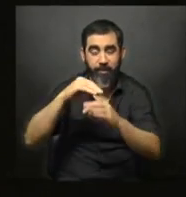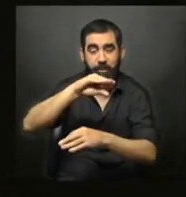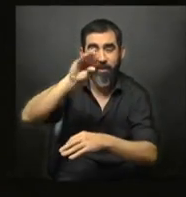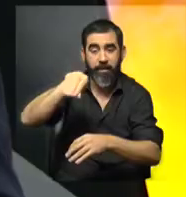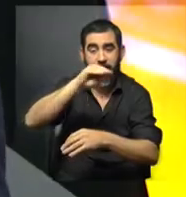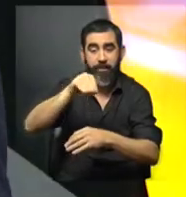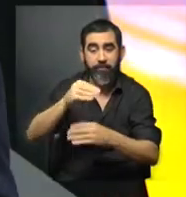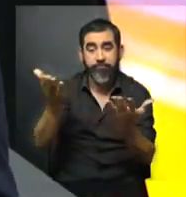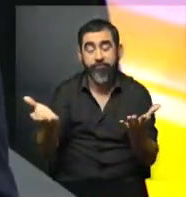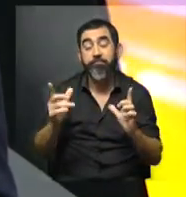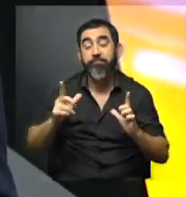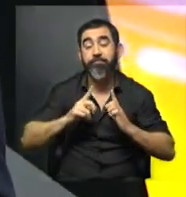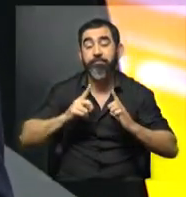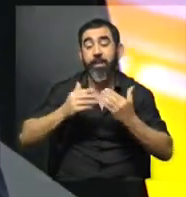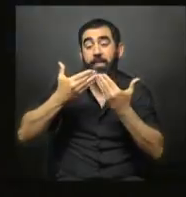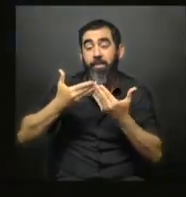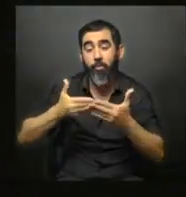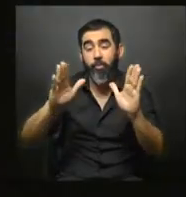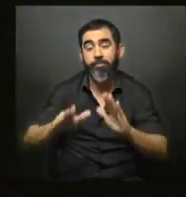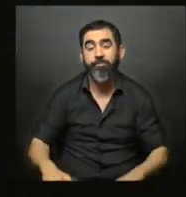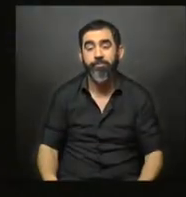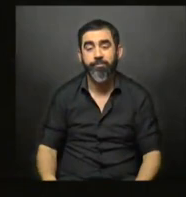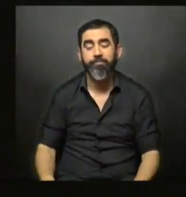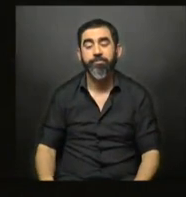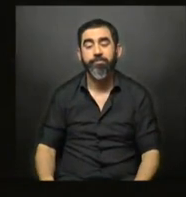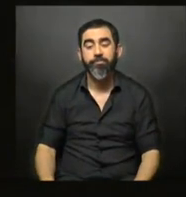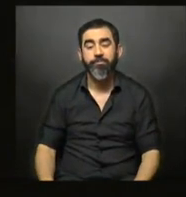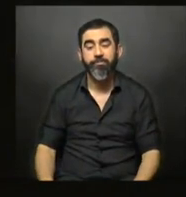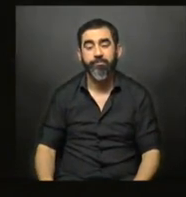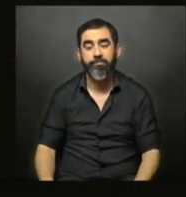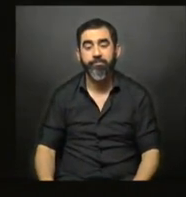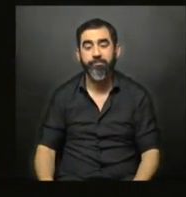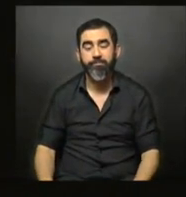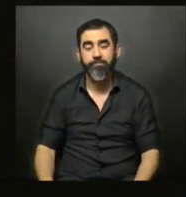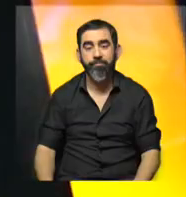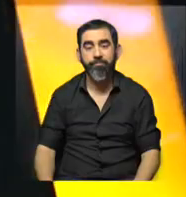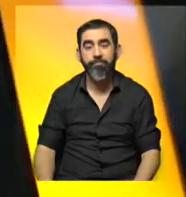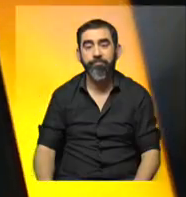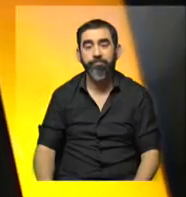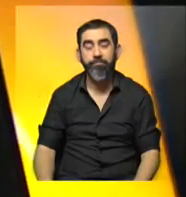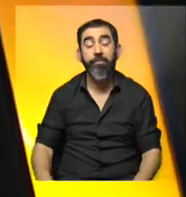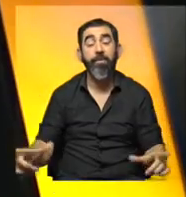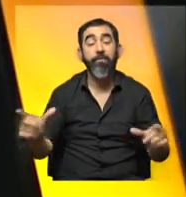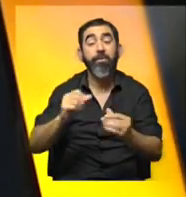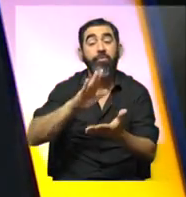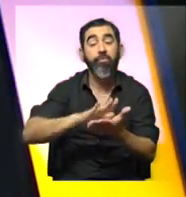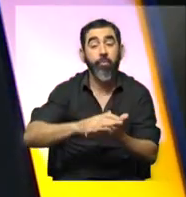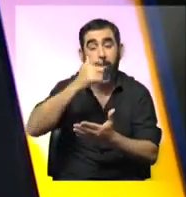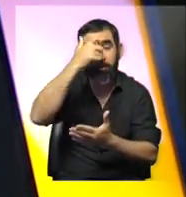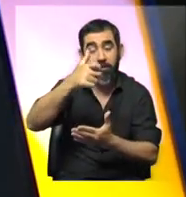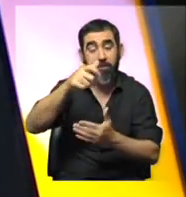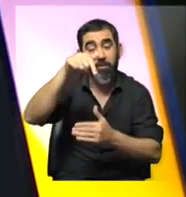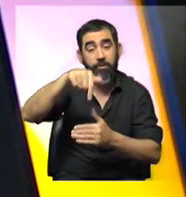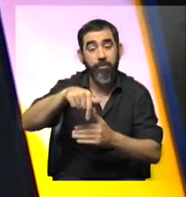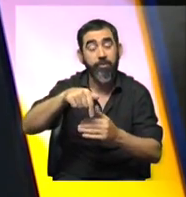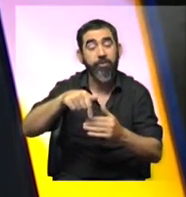Y bueno, nada, estaremos atentos al debut. Bueno, gracias. Gracias a ustedes. Nosotros cerramos Sobre Ciencia, nos vamos con